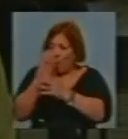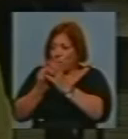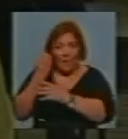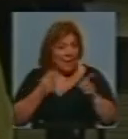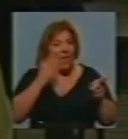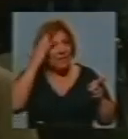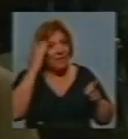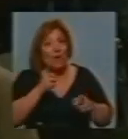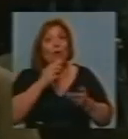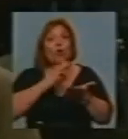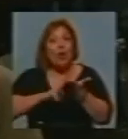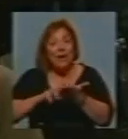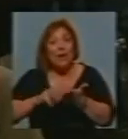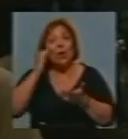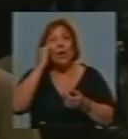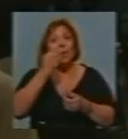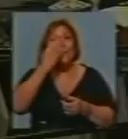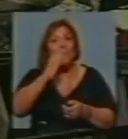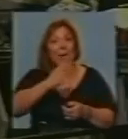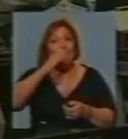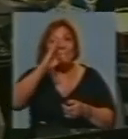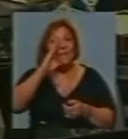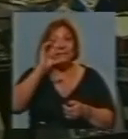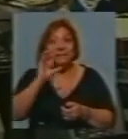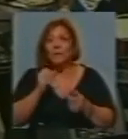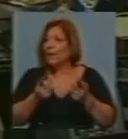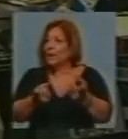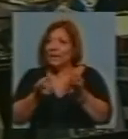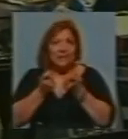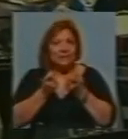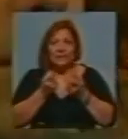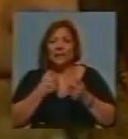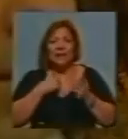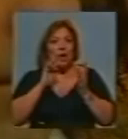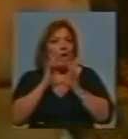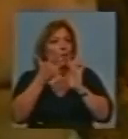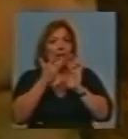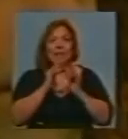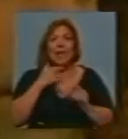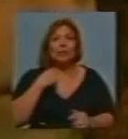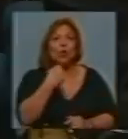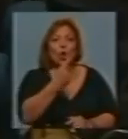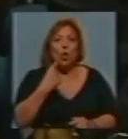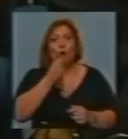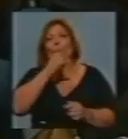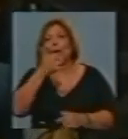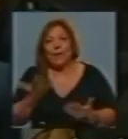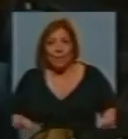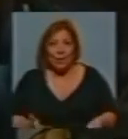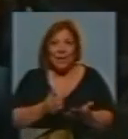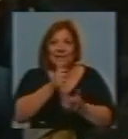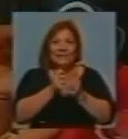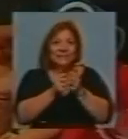asociadas son el Correo y el Banco de Previsión Social, que encuentra de mucha utilidad la interacción digital con sus afiliados, por ejemplo, mediante los